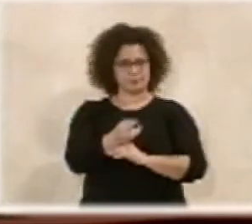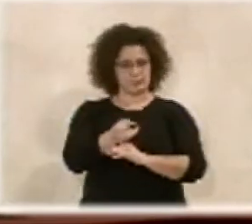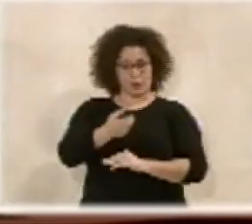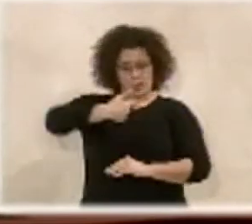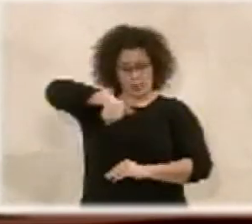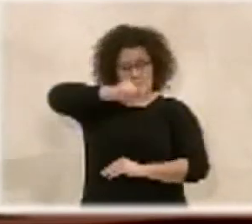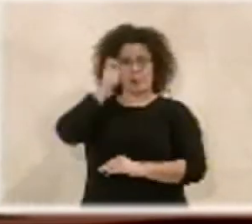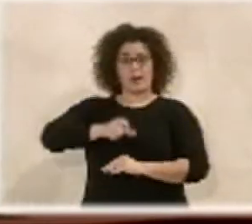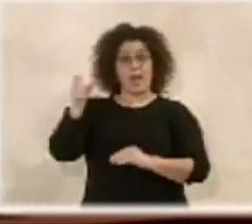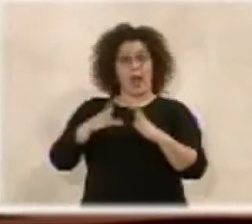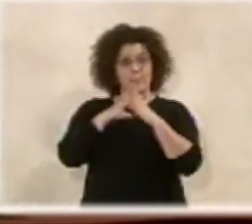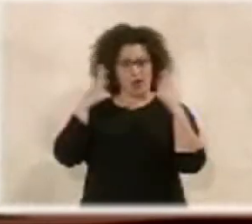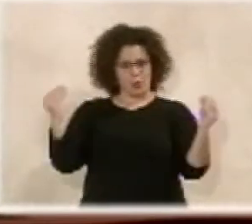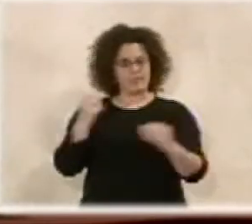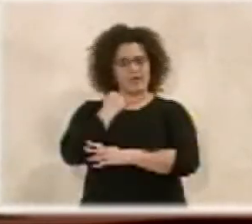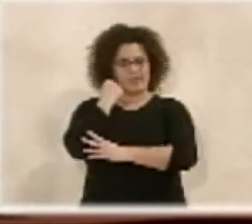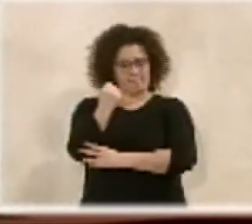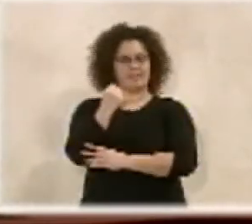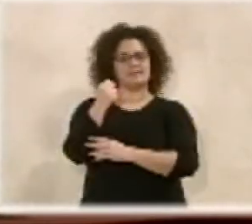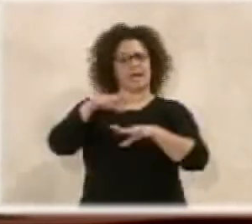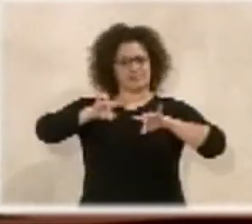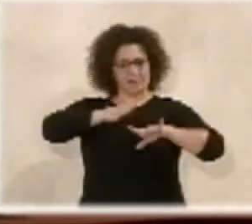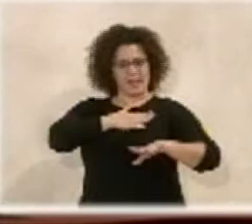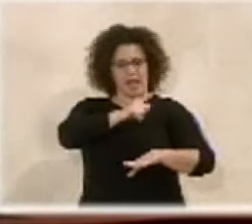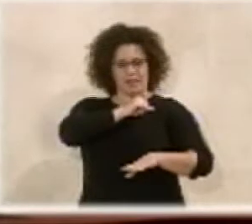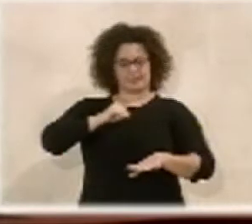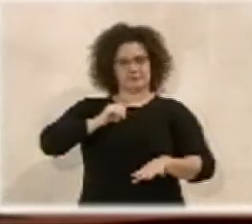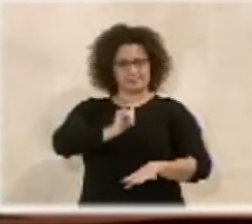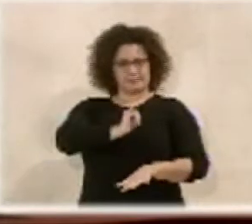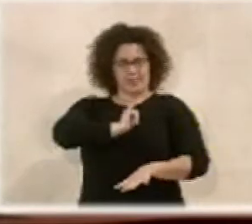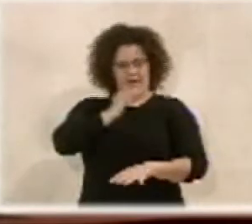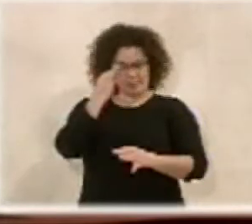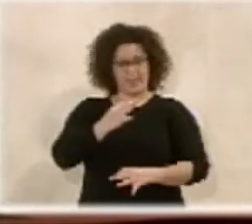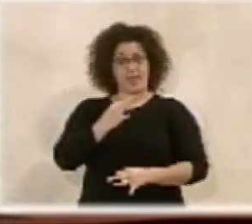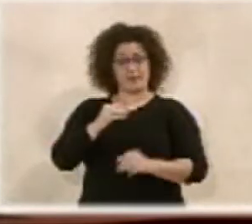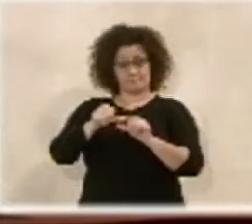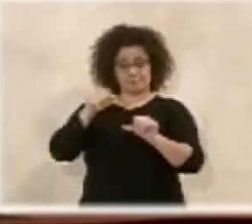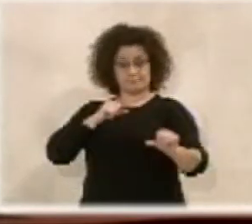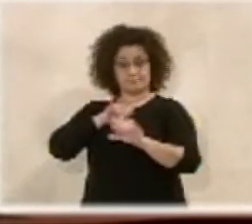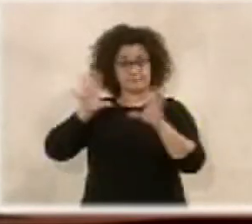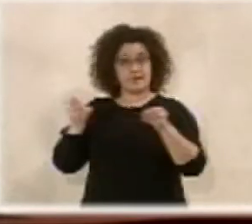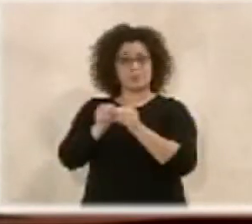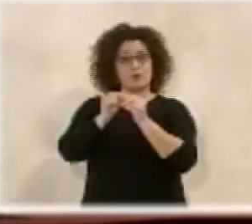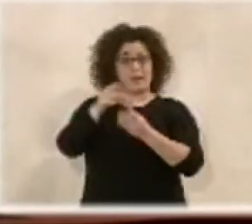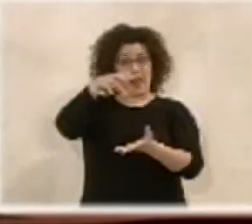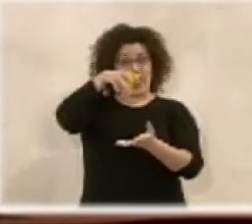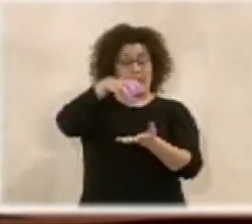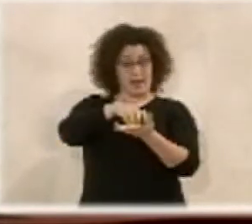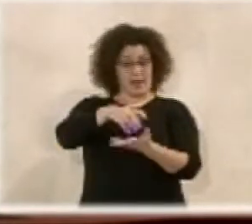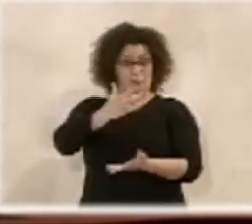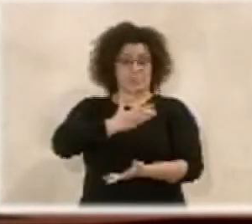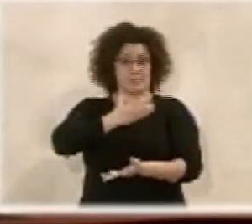deber defender nuestra tierra, nuestra historia y nuestra identidad. Por todo lo anteriormente expuesto, el Ayuntamiento de Almería